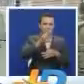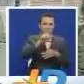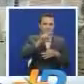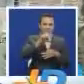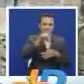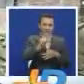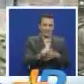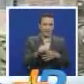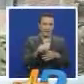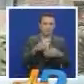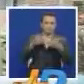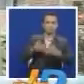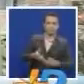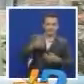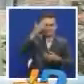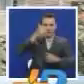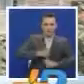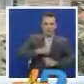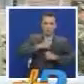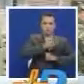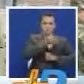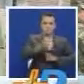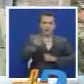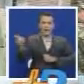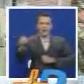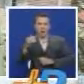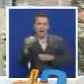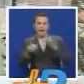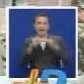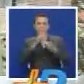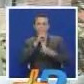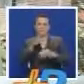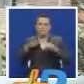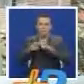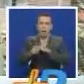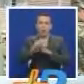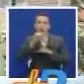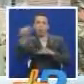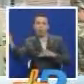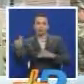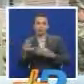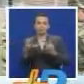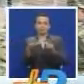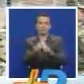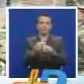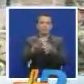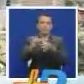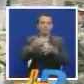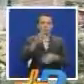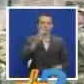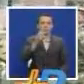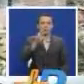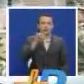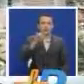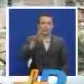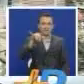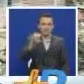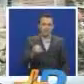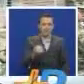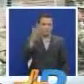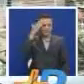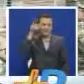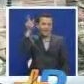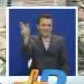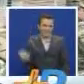Toribío. Un ataque que hizo las FARC, eso no fue ningún otro grupo, fue las FARC, el bloque